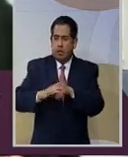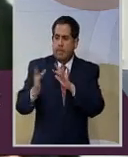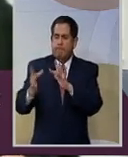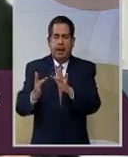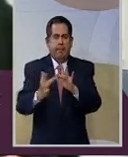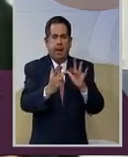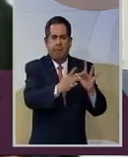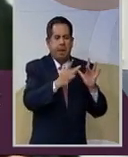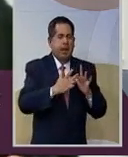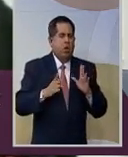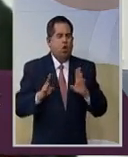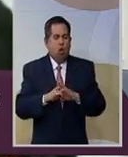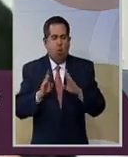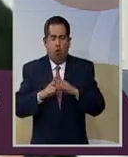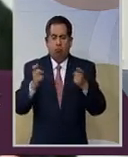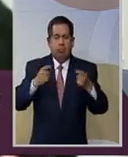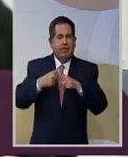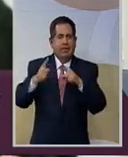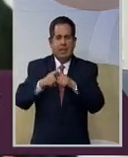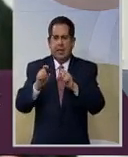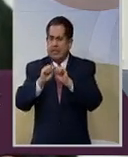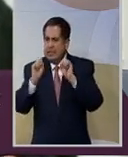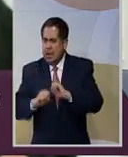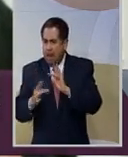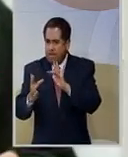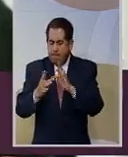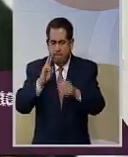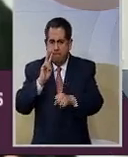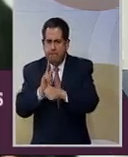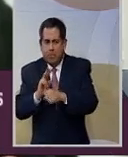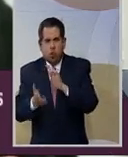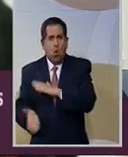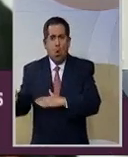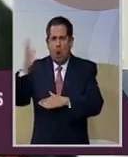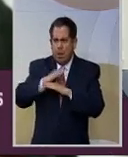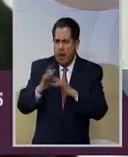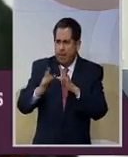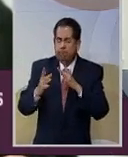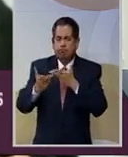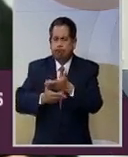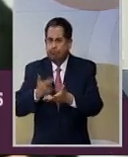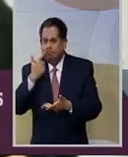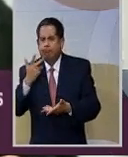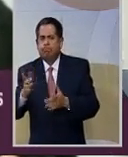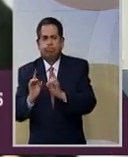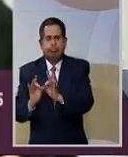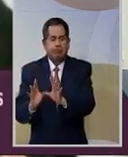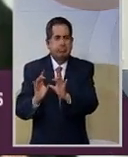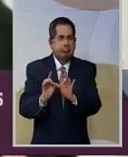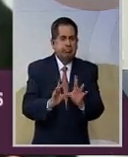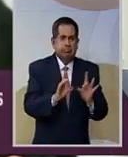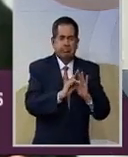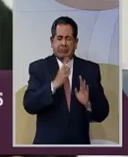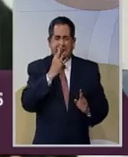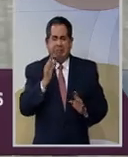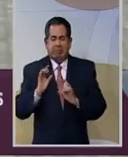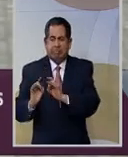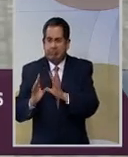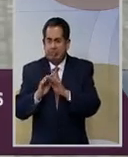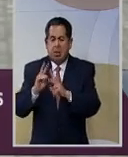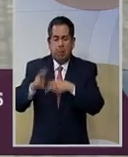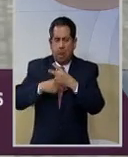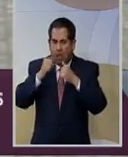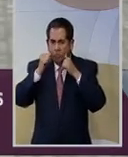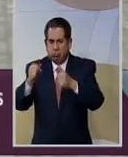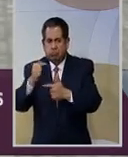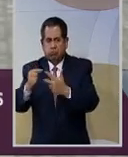OPLES los sistemas que nos han permitido a lo largo del día atender los incidentes que se hayan presentado.